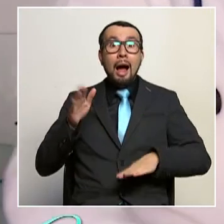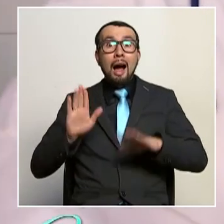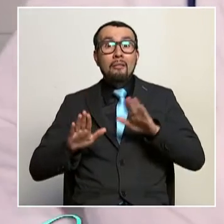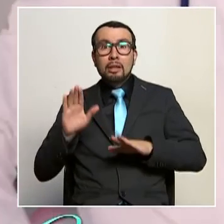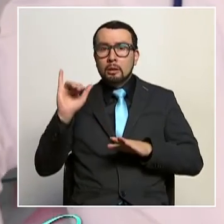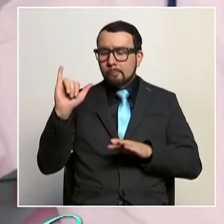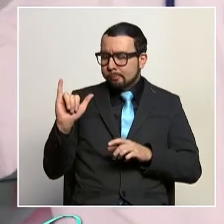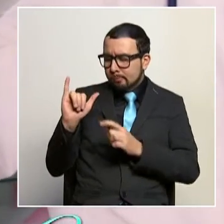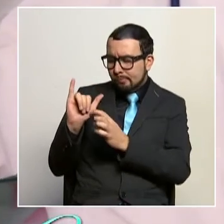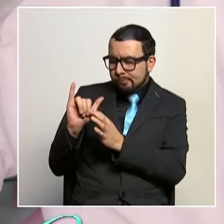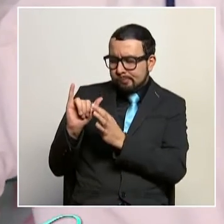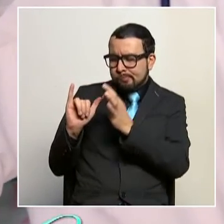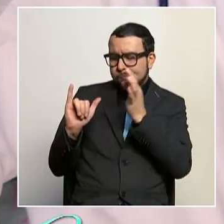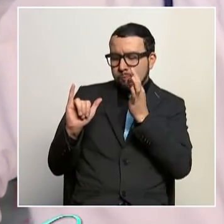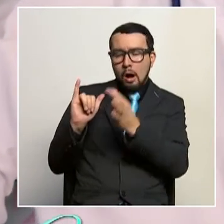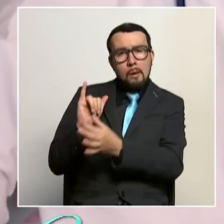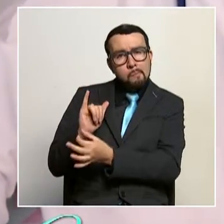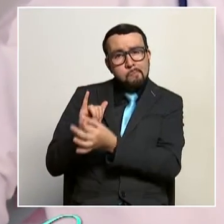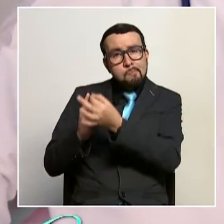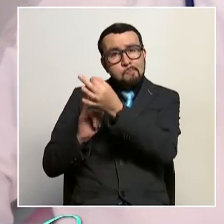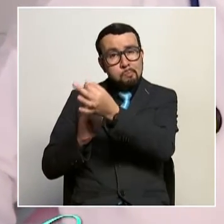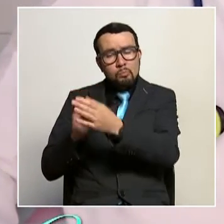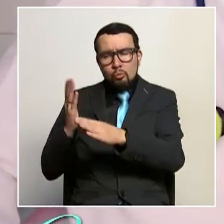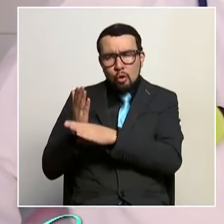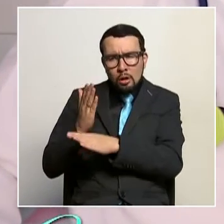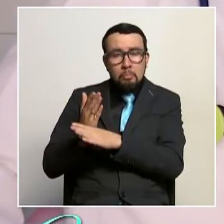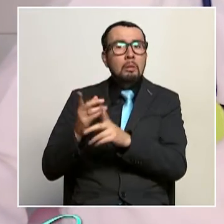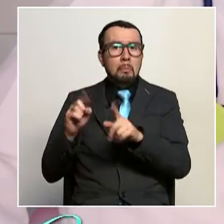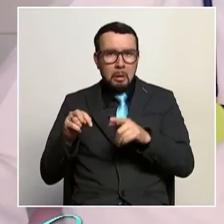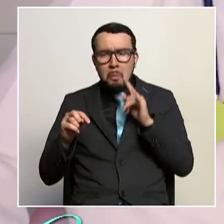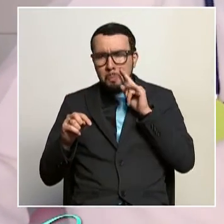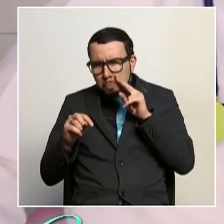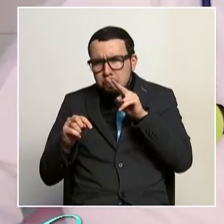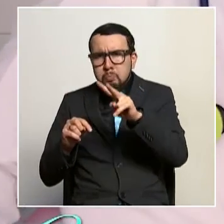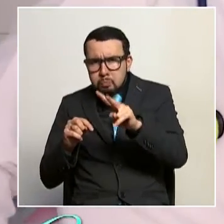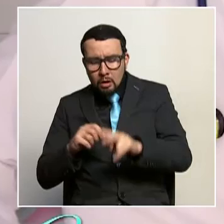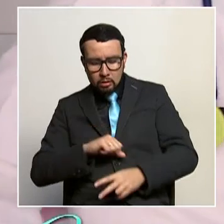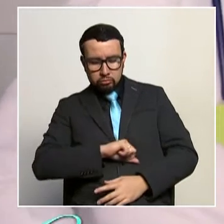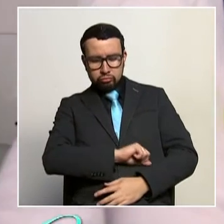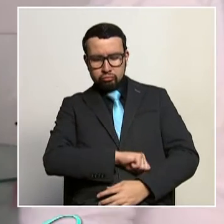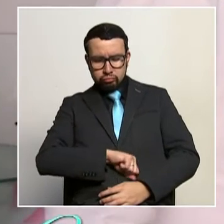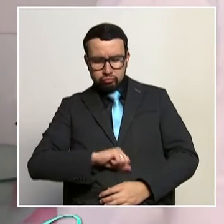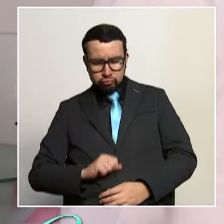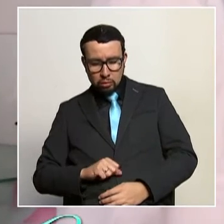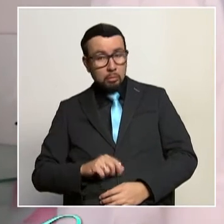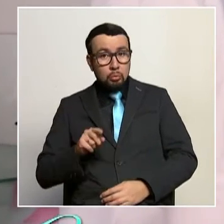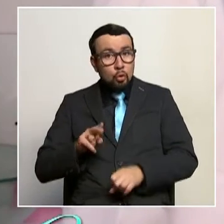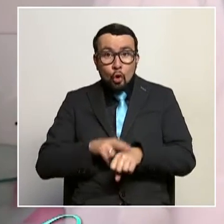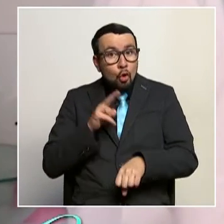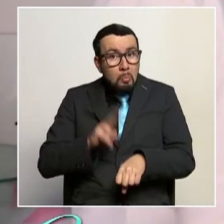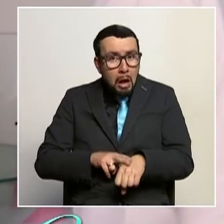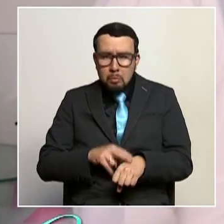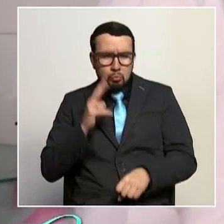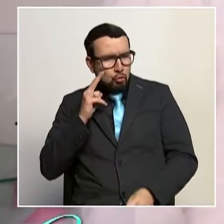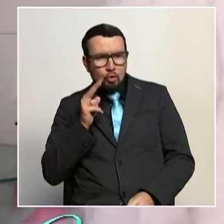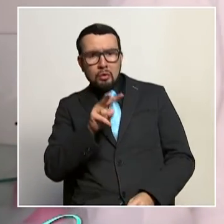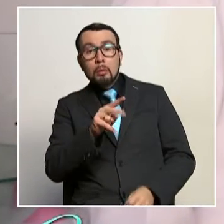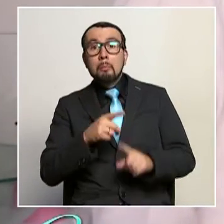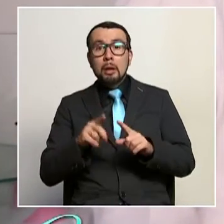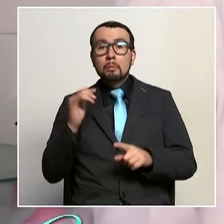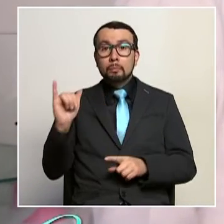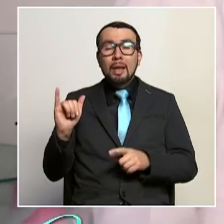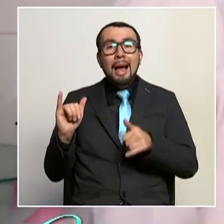tienen patología, tienen problemas, también se pueden ver las trompas. Cuando están normales por lo general no las vemos, pero cuando se llenan de líquidos